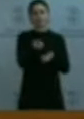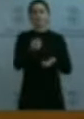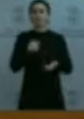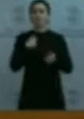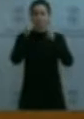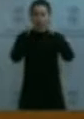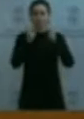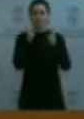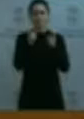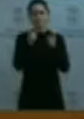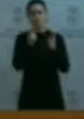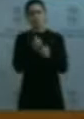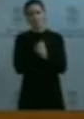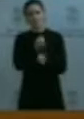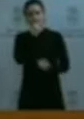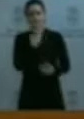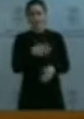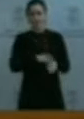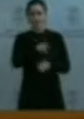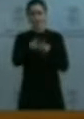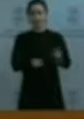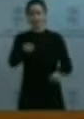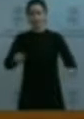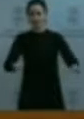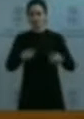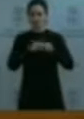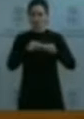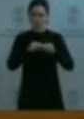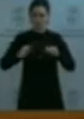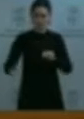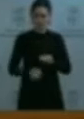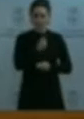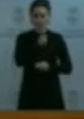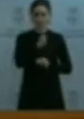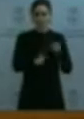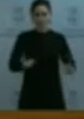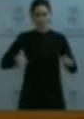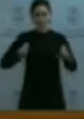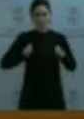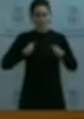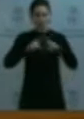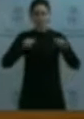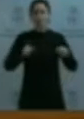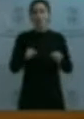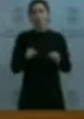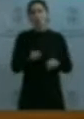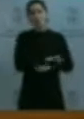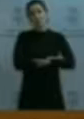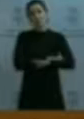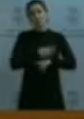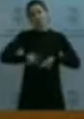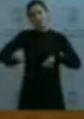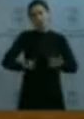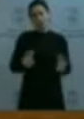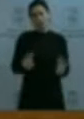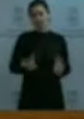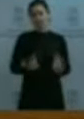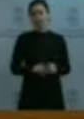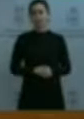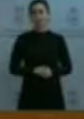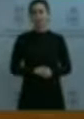a los usuarios, a los ciudadanos. Ustedes tratan de ser útiles al Gobierno. Entonces, hay una diferencia. Hay una